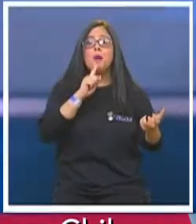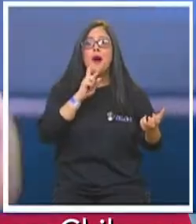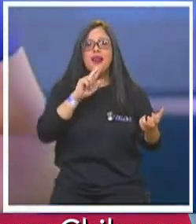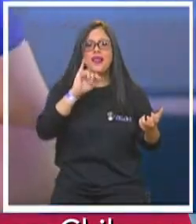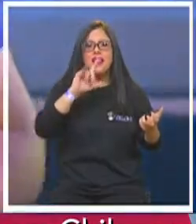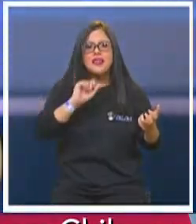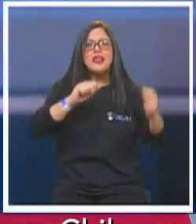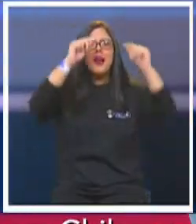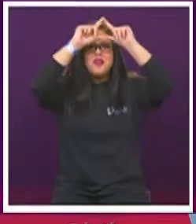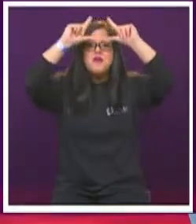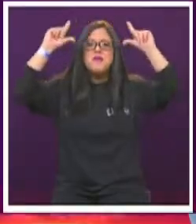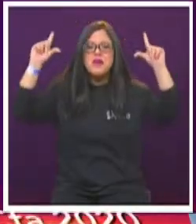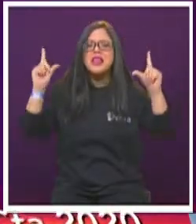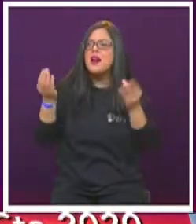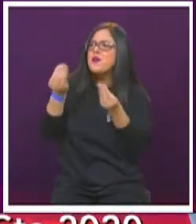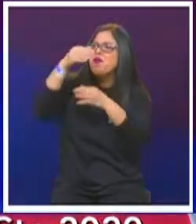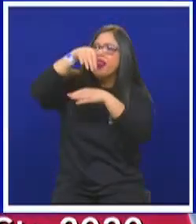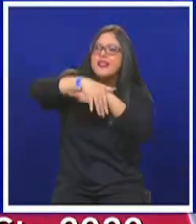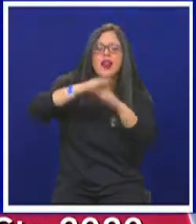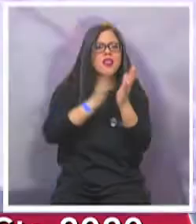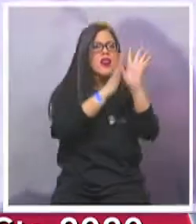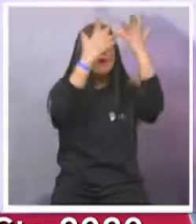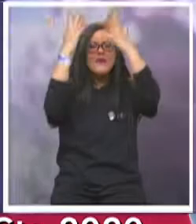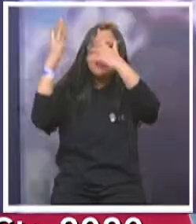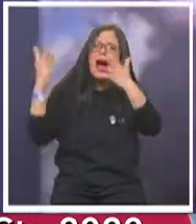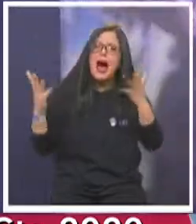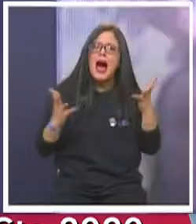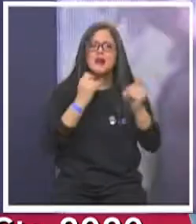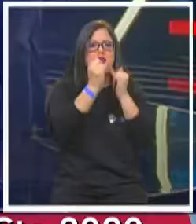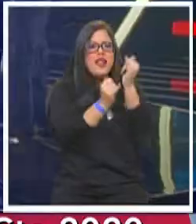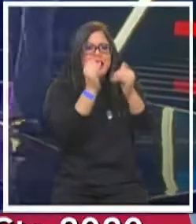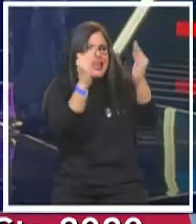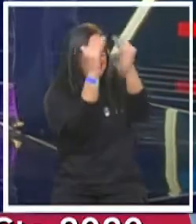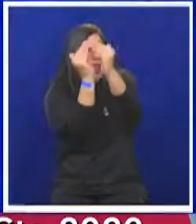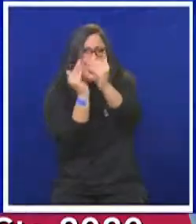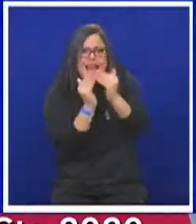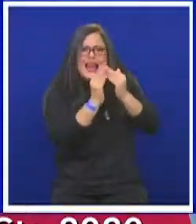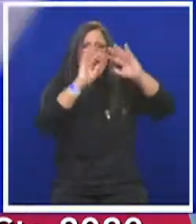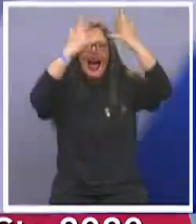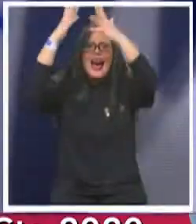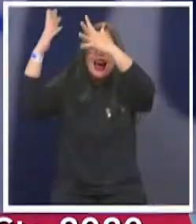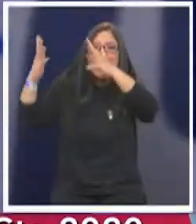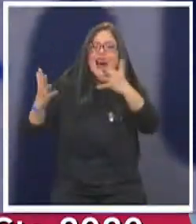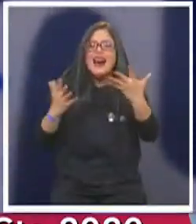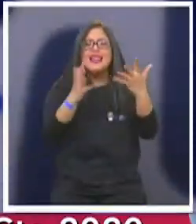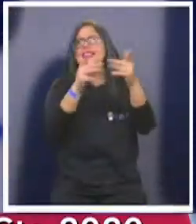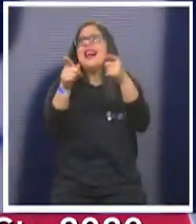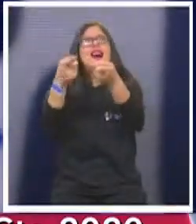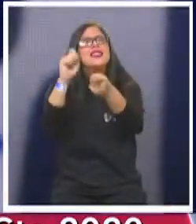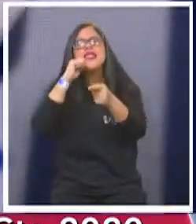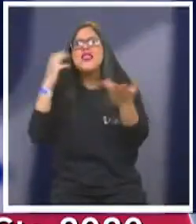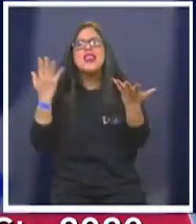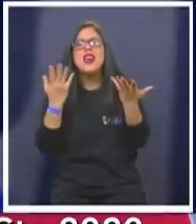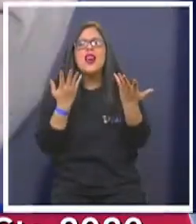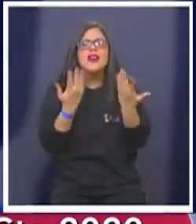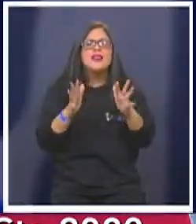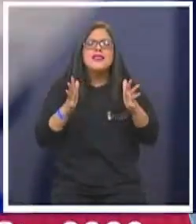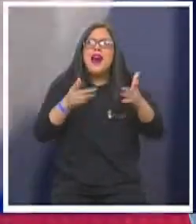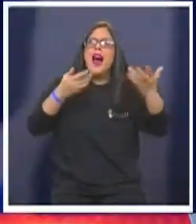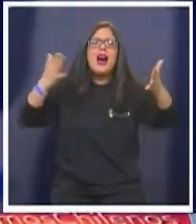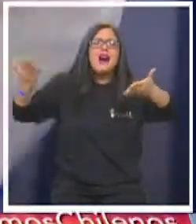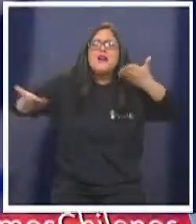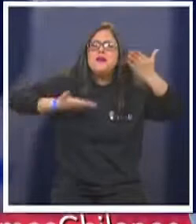enfermera. ¿Qué tal? Muy buenas tardes. Un aplauso virtual desde la casa porque nos han entregado un tremendo musical. Y mire